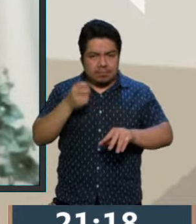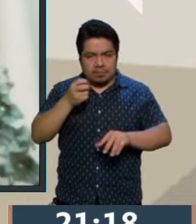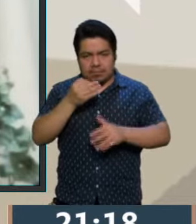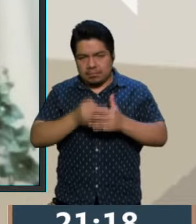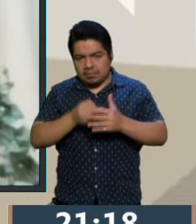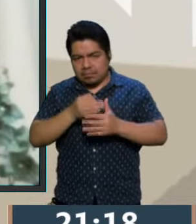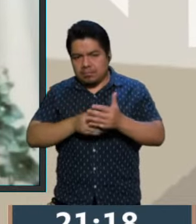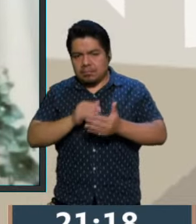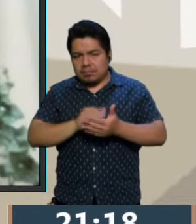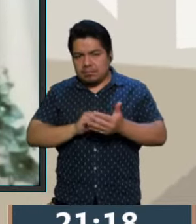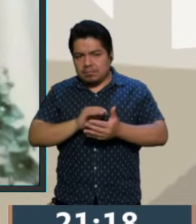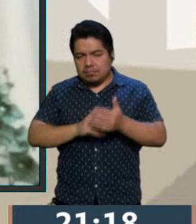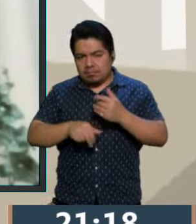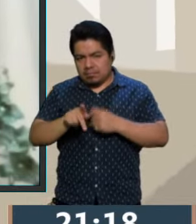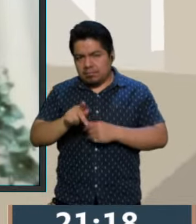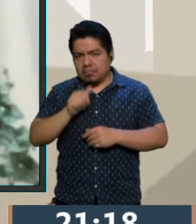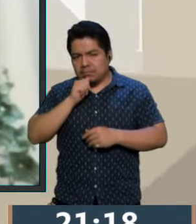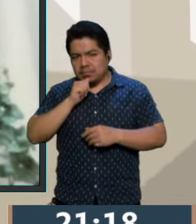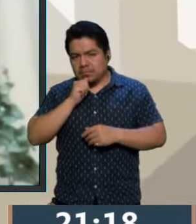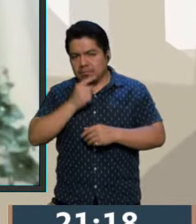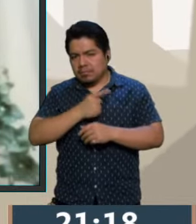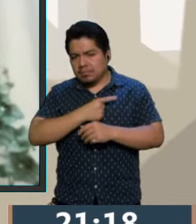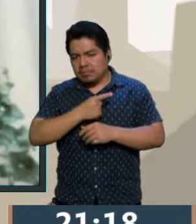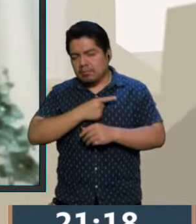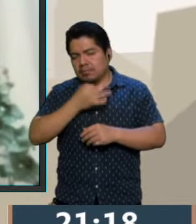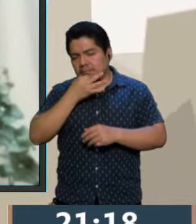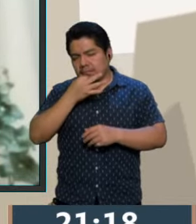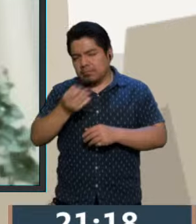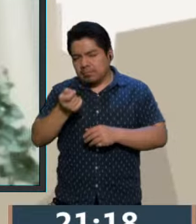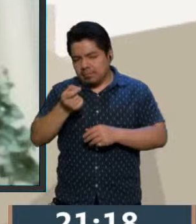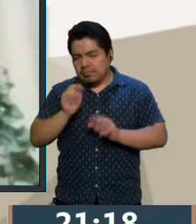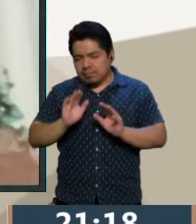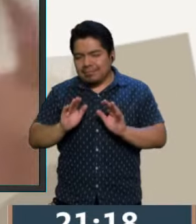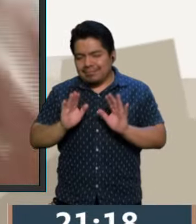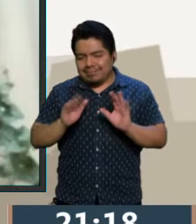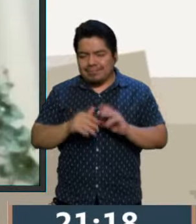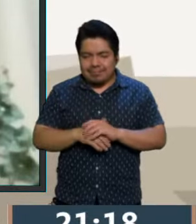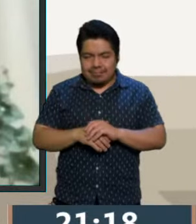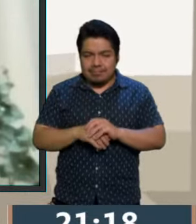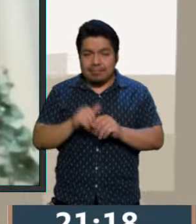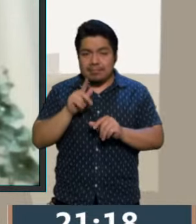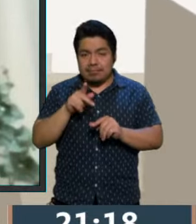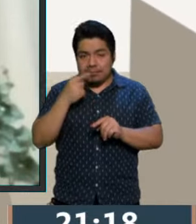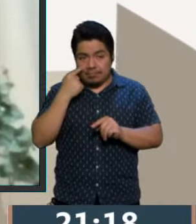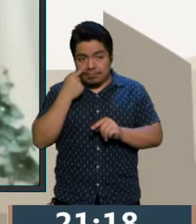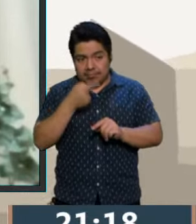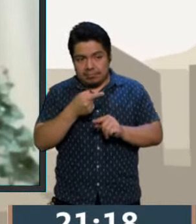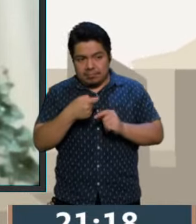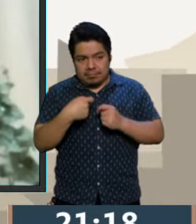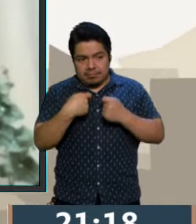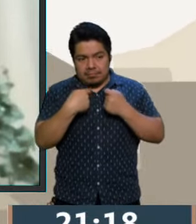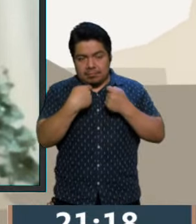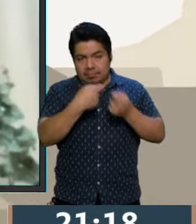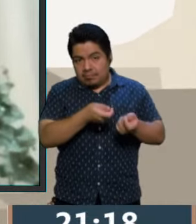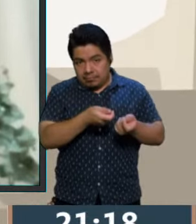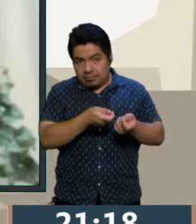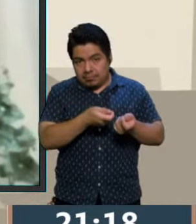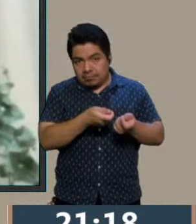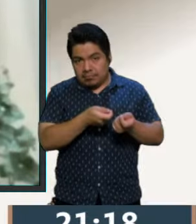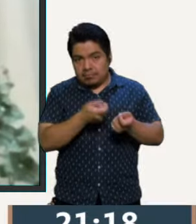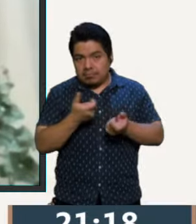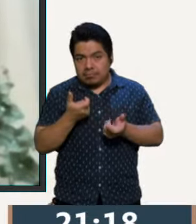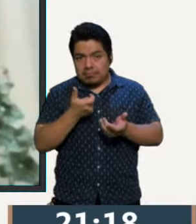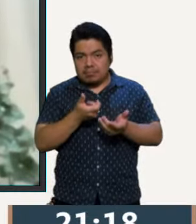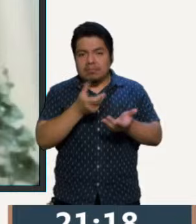ese documento. Se los estoy adelantando, pero le dieron incluso, le daban dinero